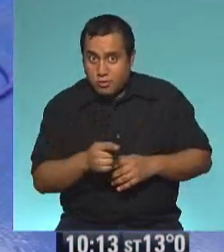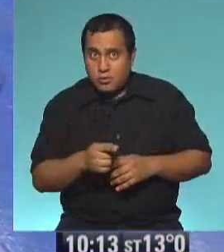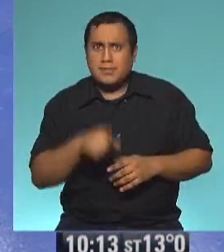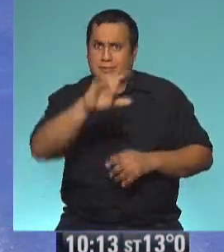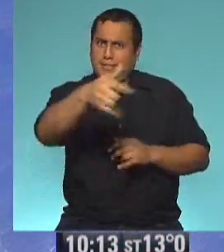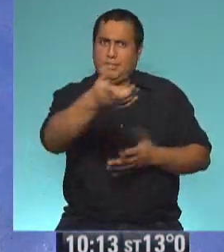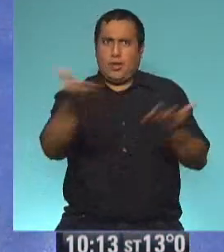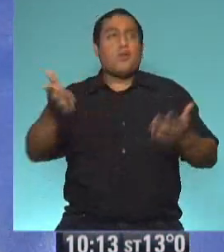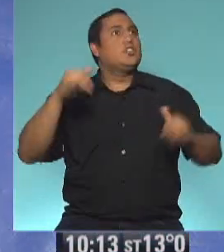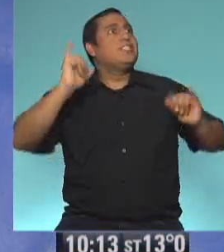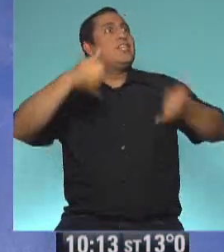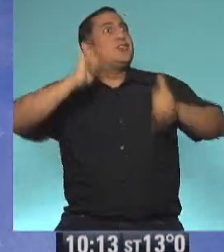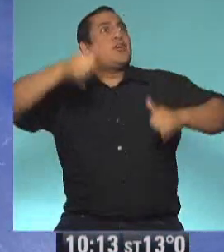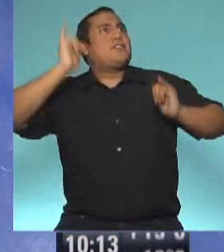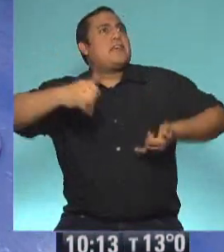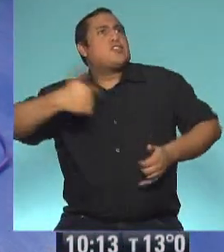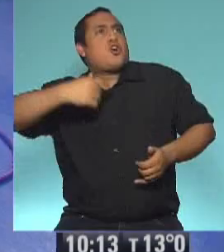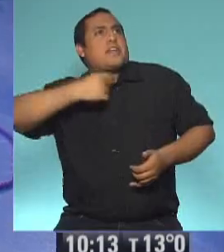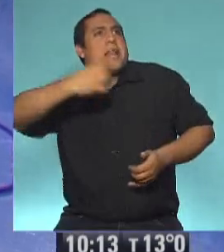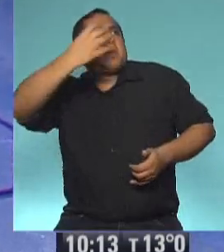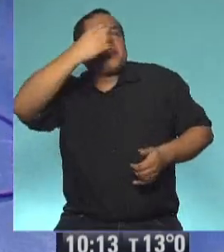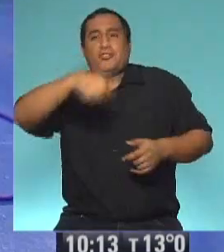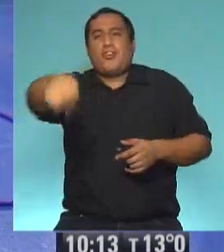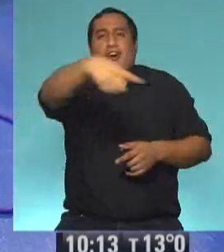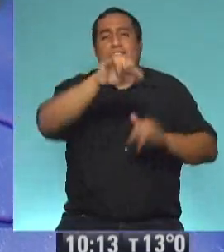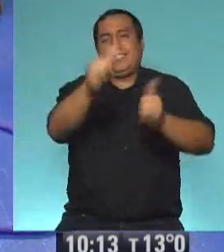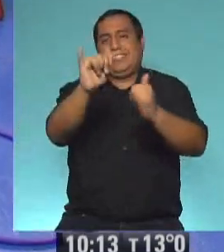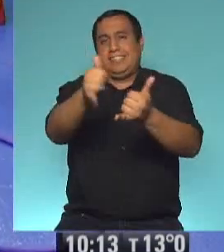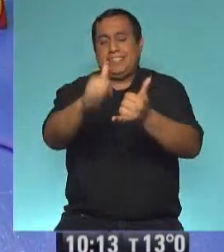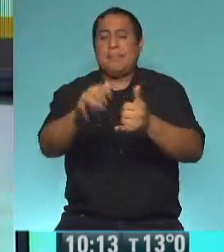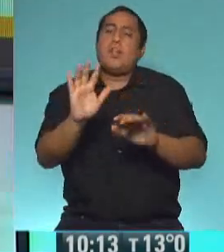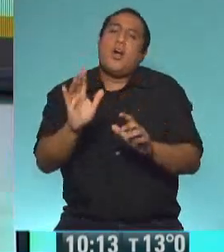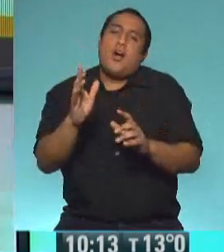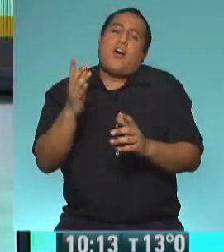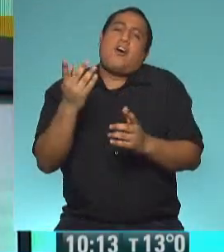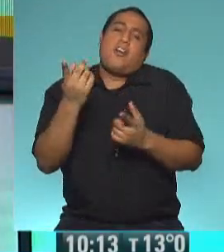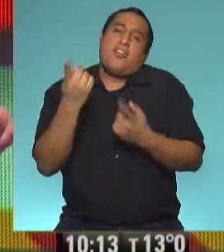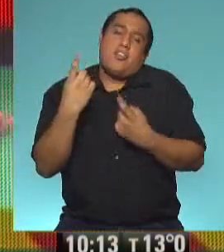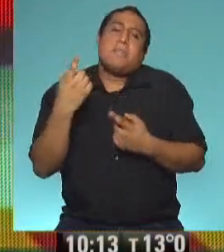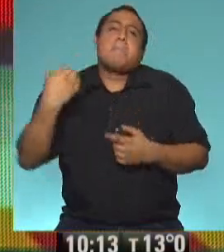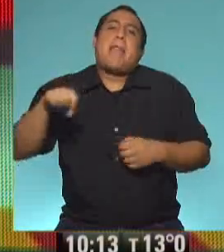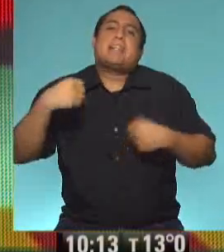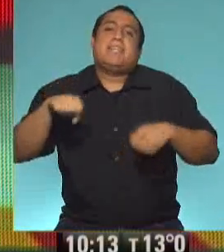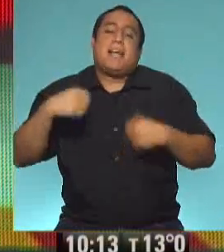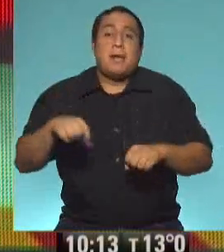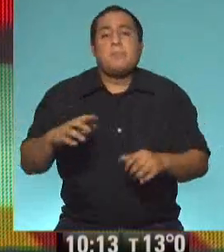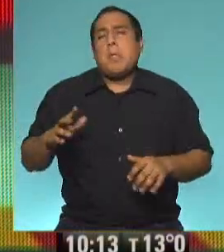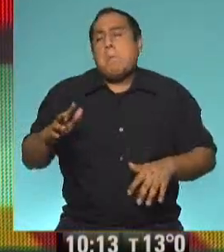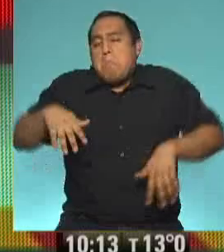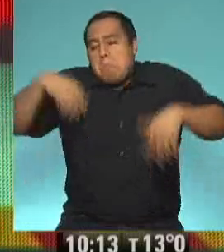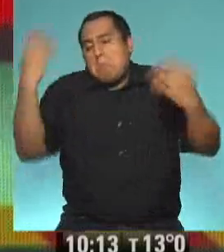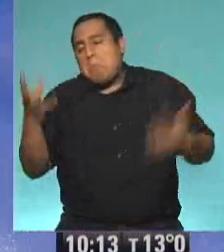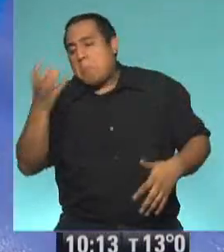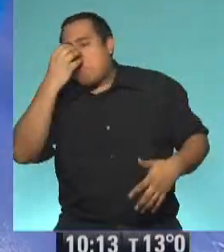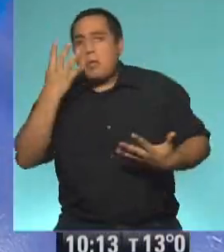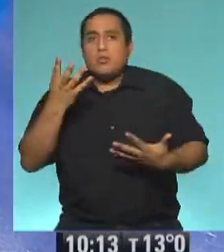animados todos, mirá. Sí, están saltando. Quiero ser payaso. Por favor, por favor. Pero para eso hay que practicar, ¿no? Hay que practicar muchísimo. No es cualquier cosa. Bien.